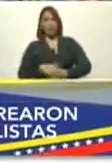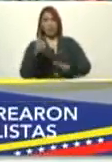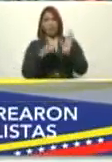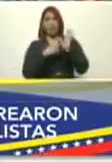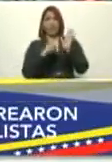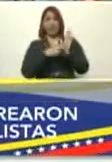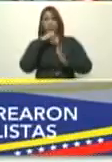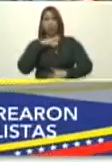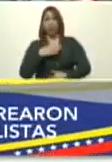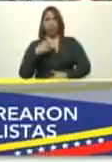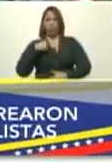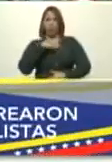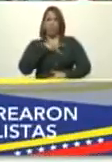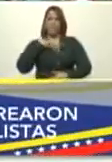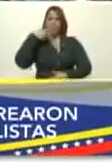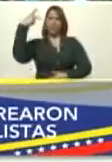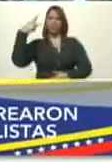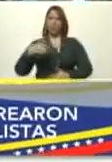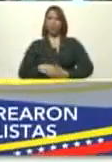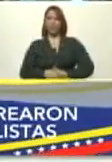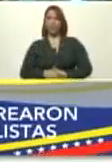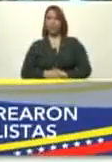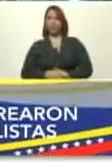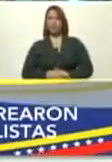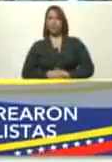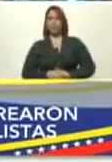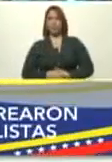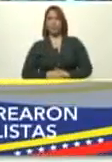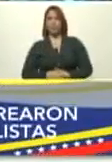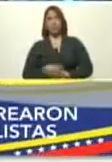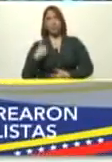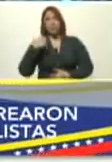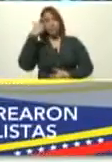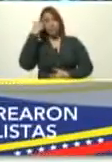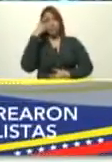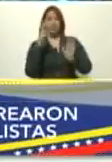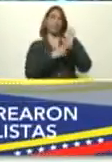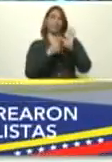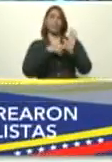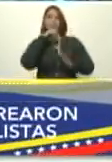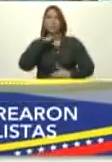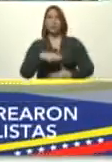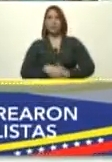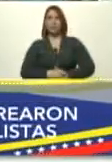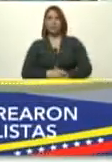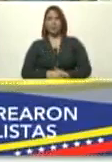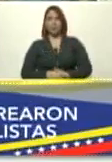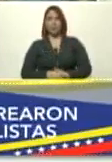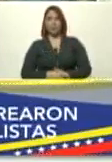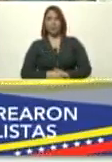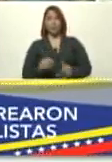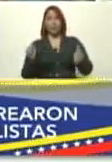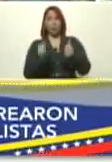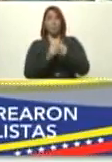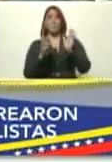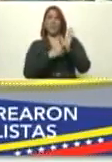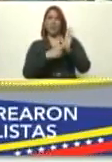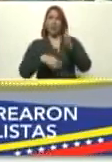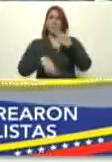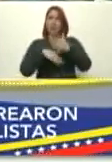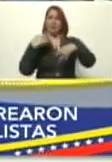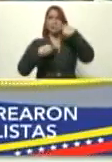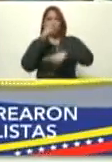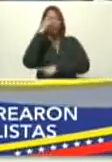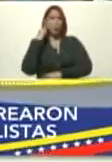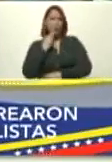Por eso es que me apasiono, porque esa es la verdad de la historia. Y con la verdad va la revolución